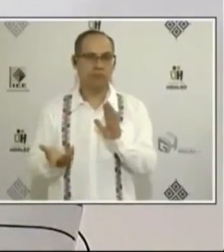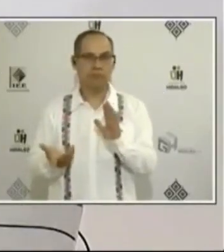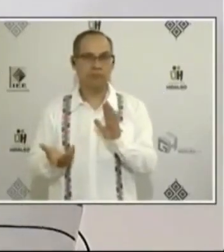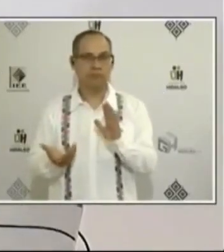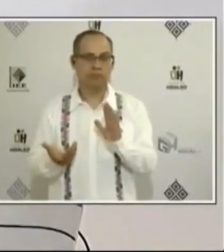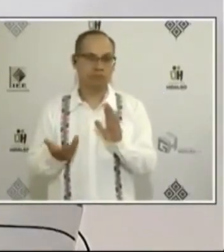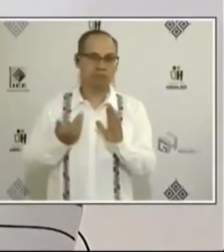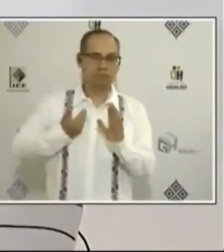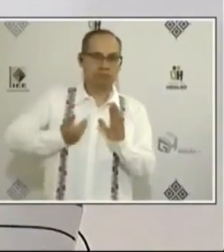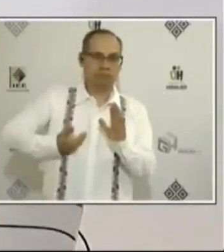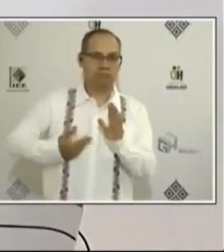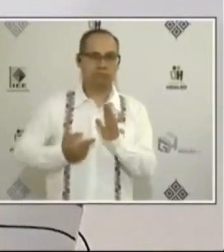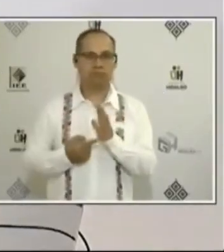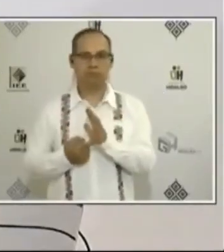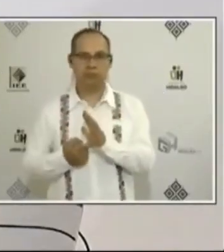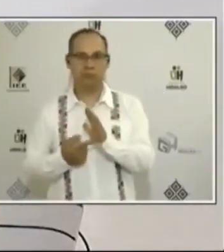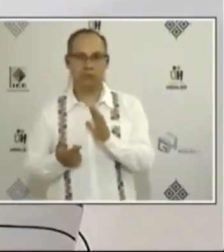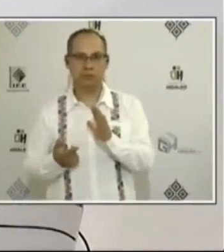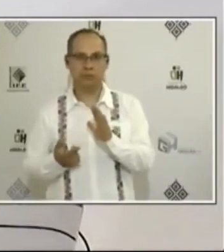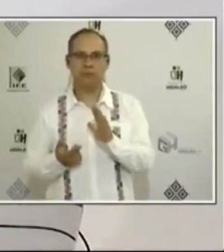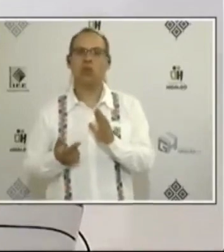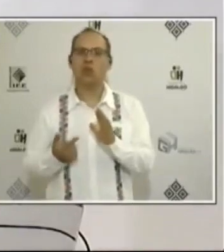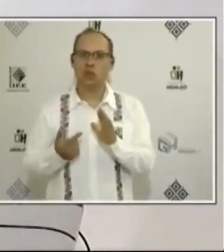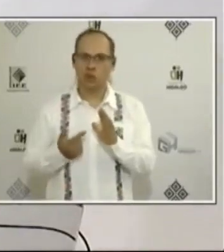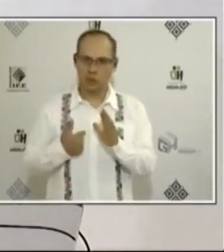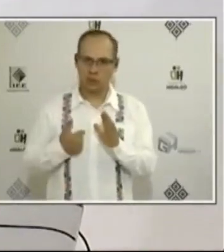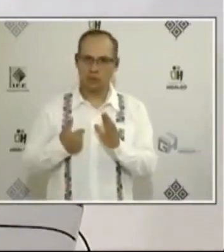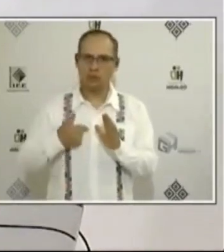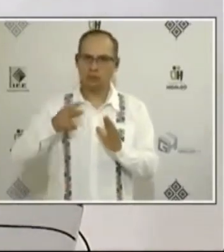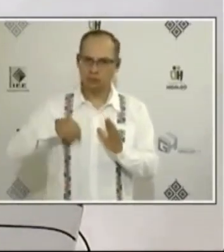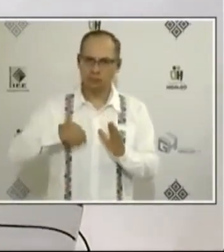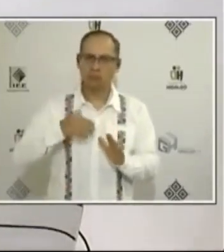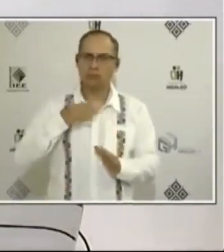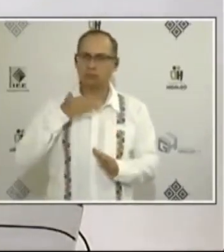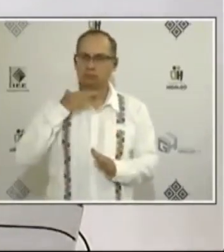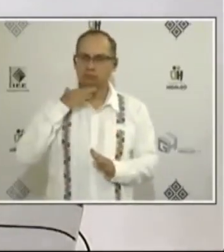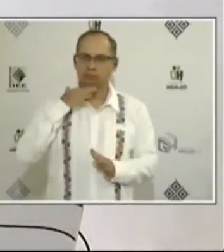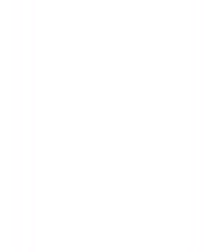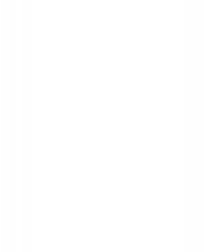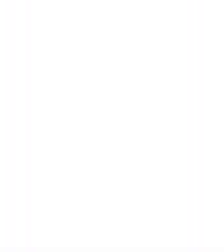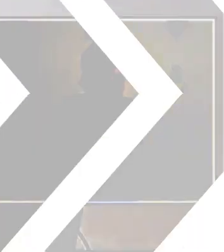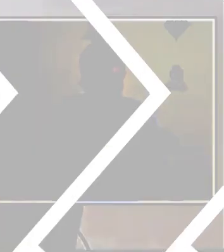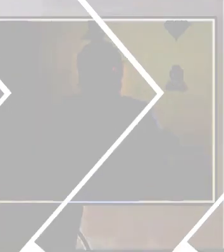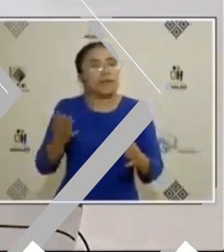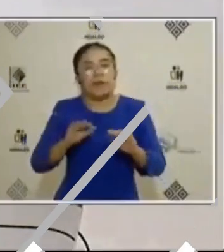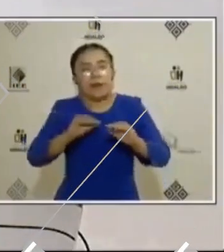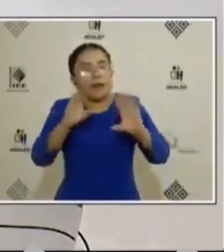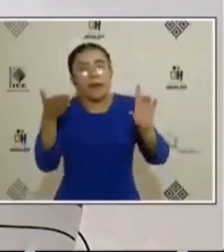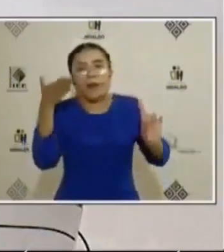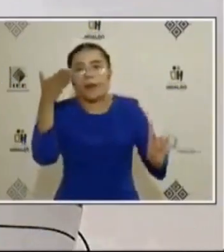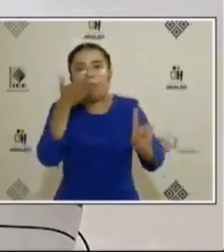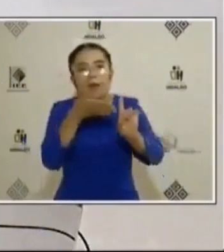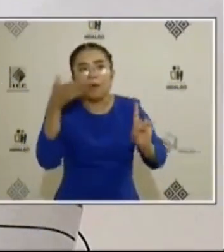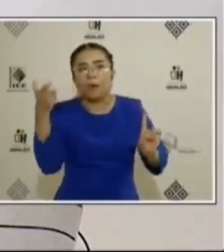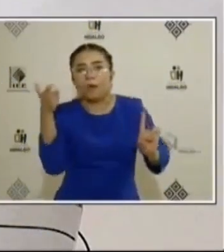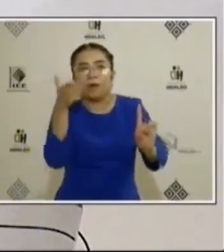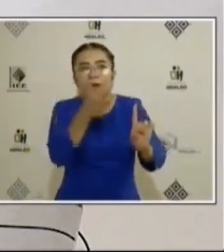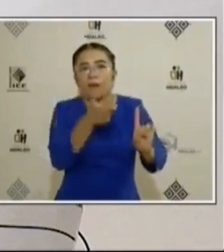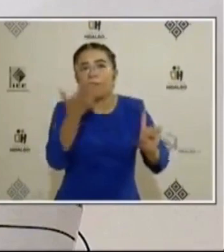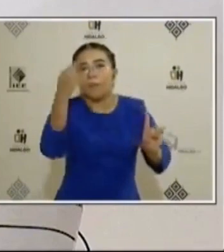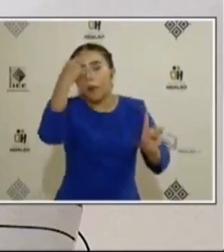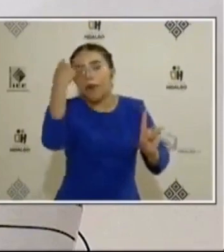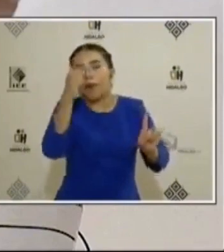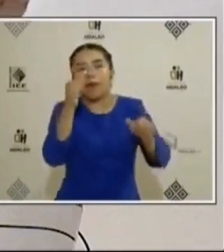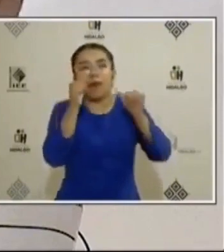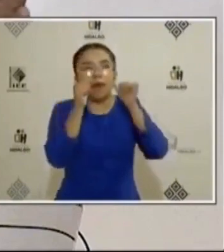orgullo de representar un movimiento para la transformación de Hidalgo. Los mejores recursos para